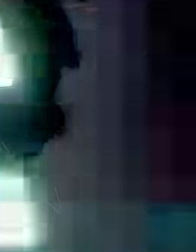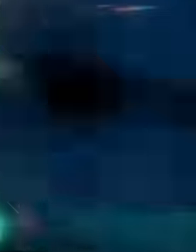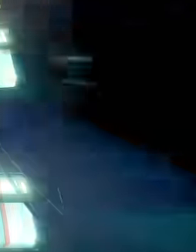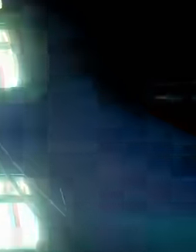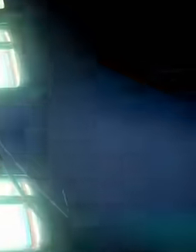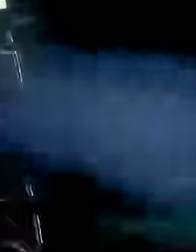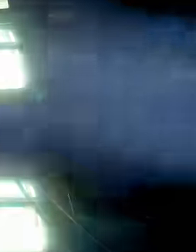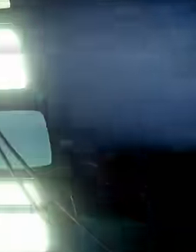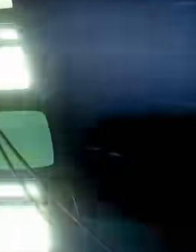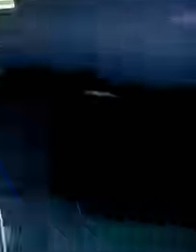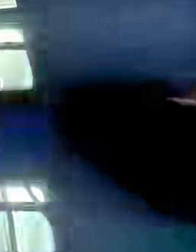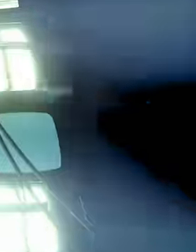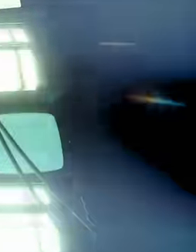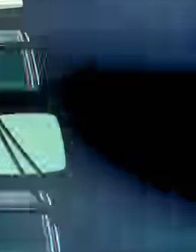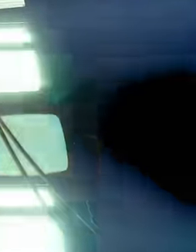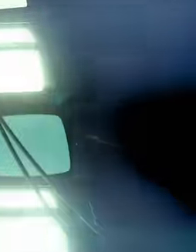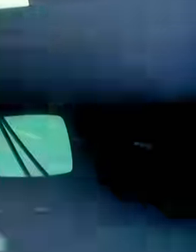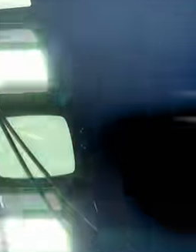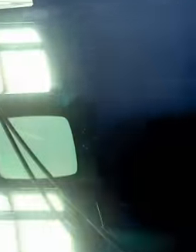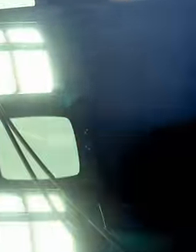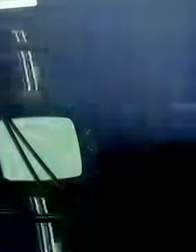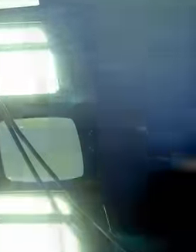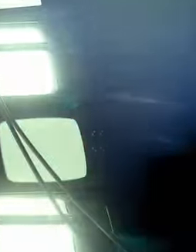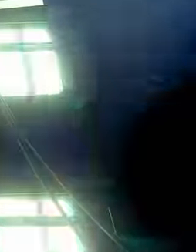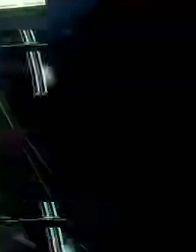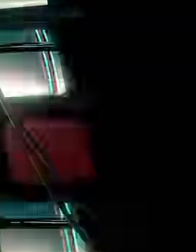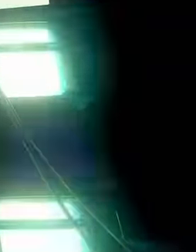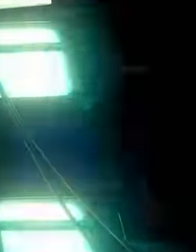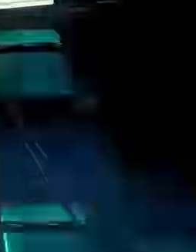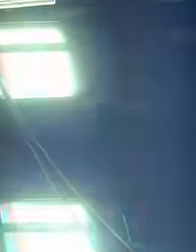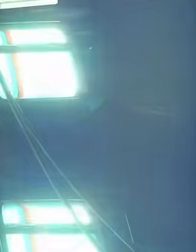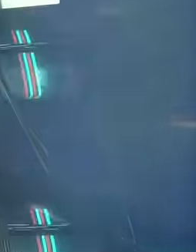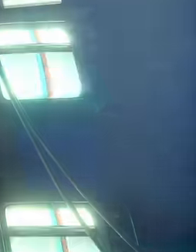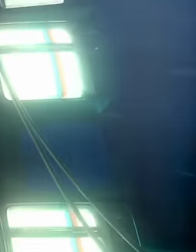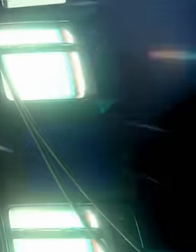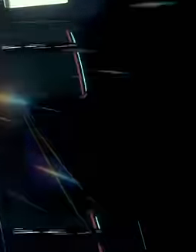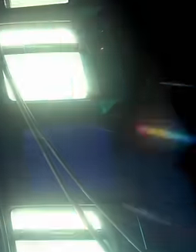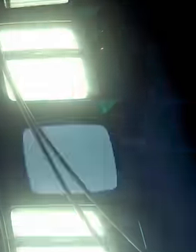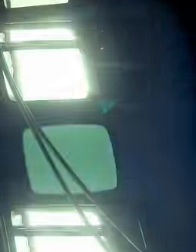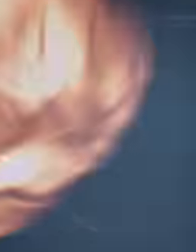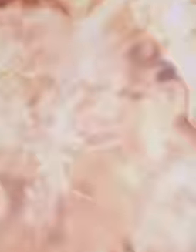No se irán si no cantamos juntos.